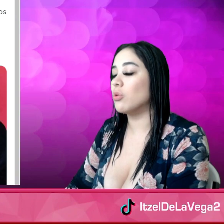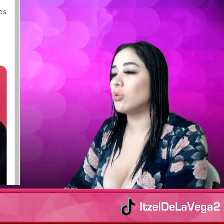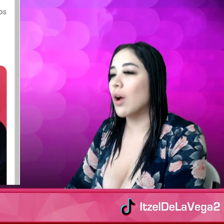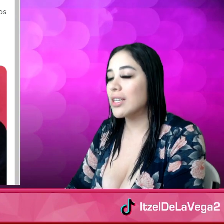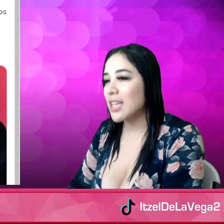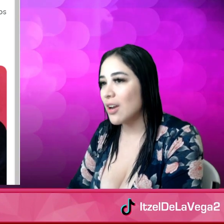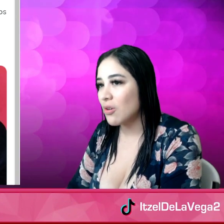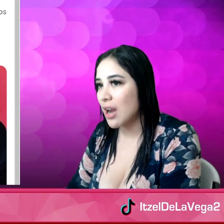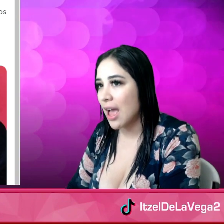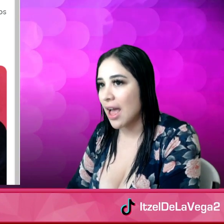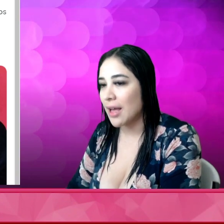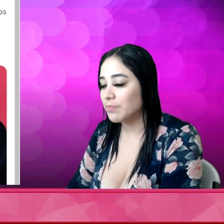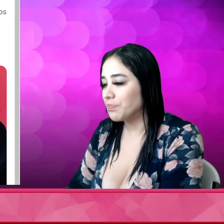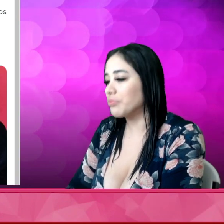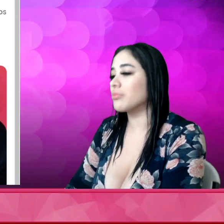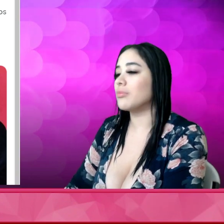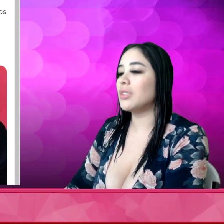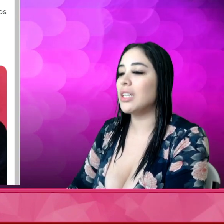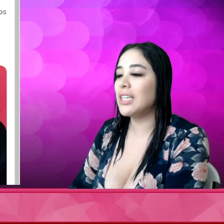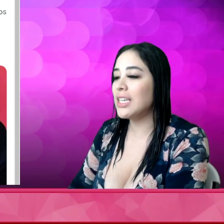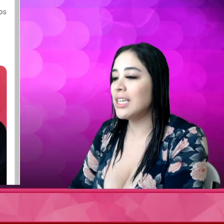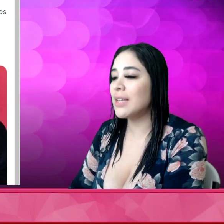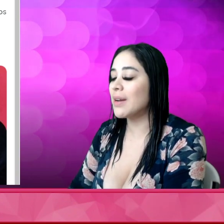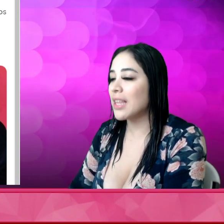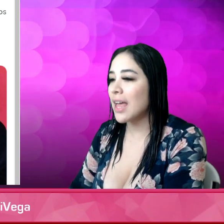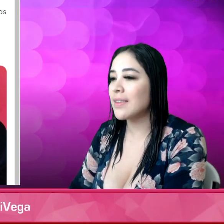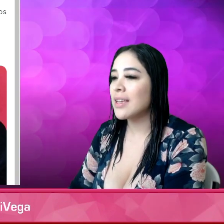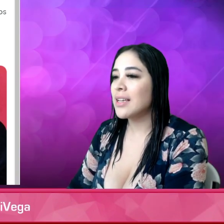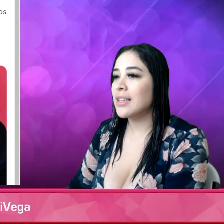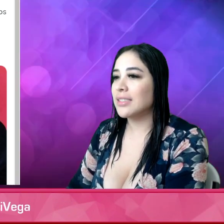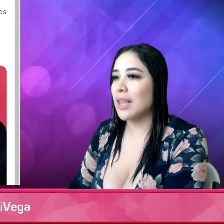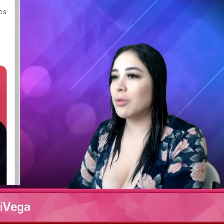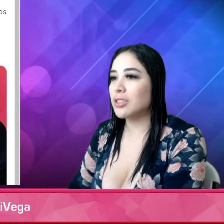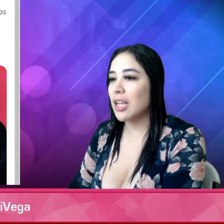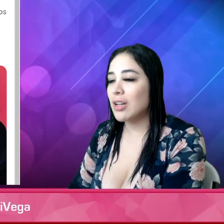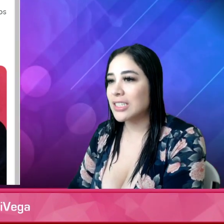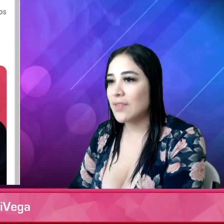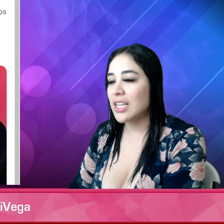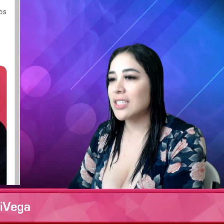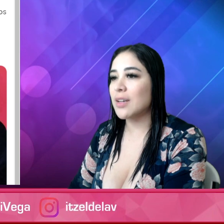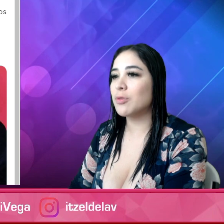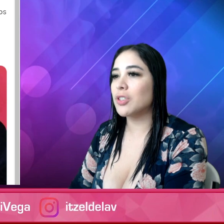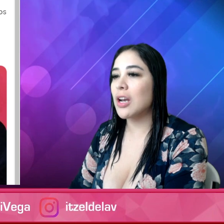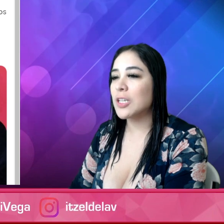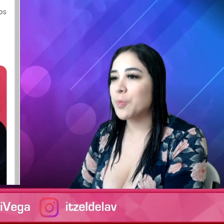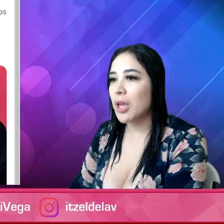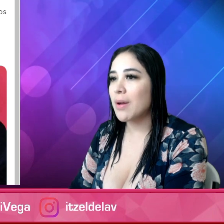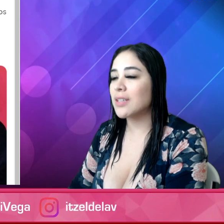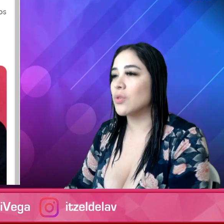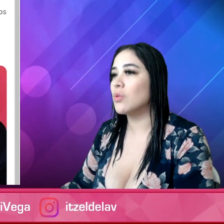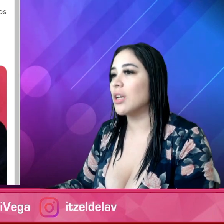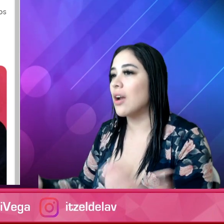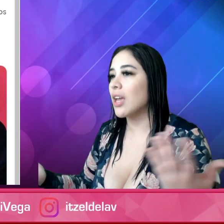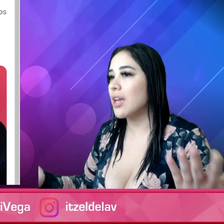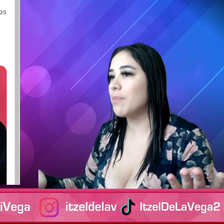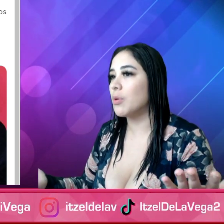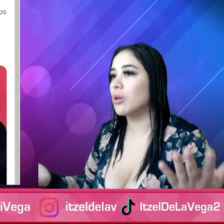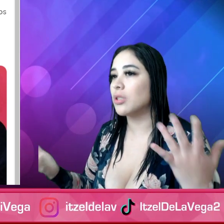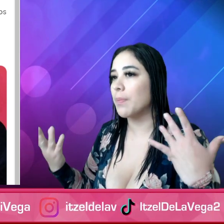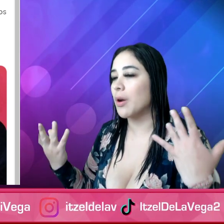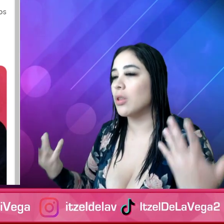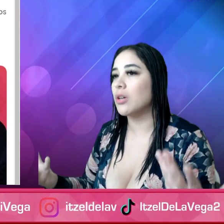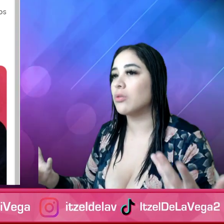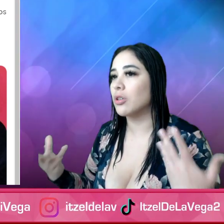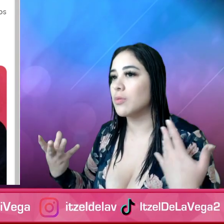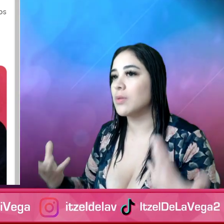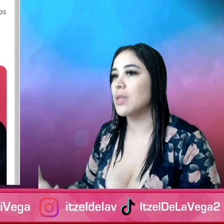México junto a García Luna, y de verdad se han mostrado las evidencias, se han mostrado las pruebas. Un claro ejemplo,